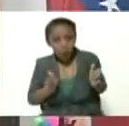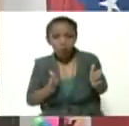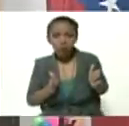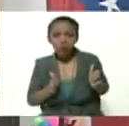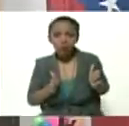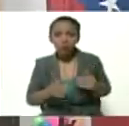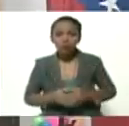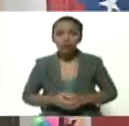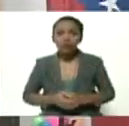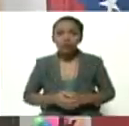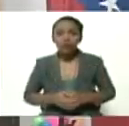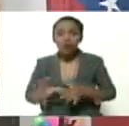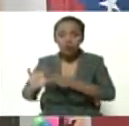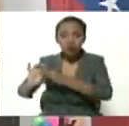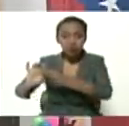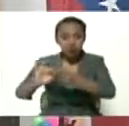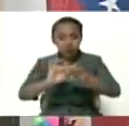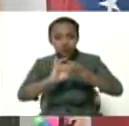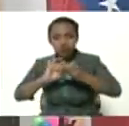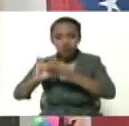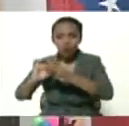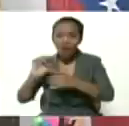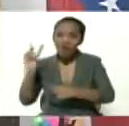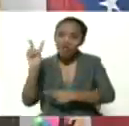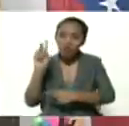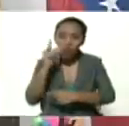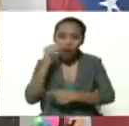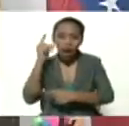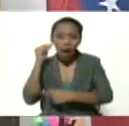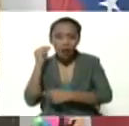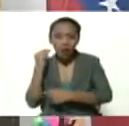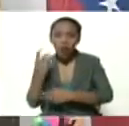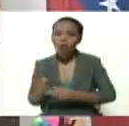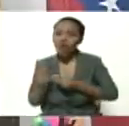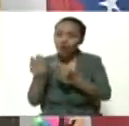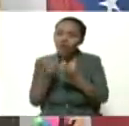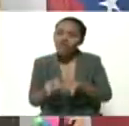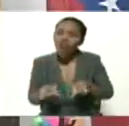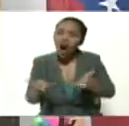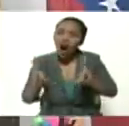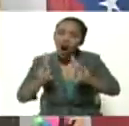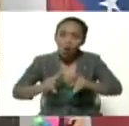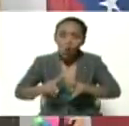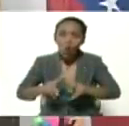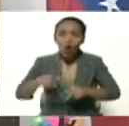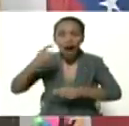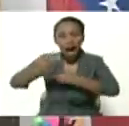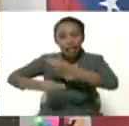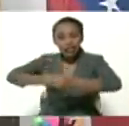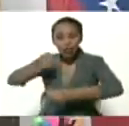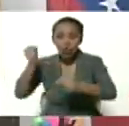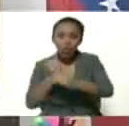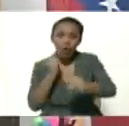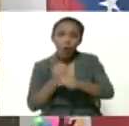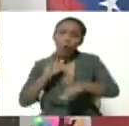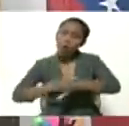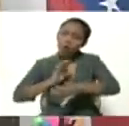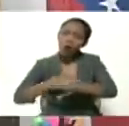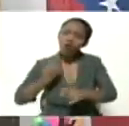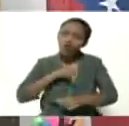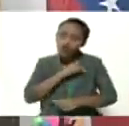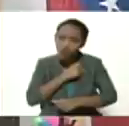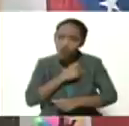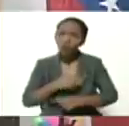abrir el corazón, unirnos como venezolanos y venezolanas y darle valor a lo que estamos haciendo, porque estamos